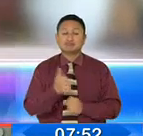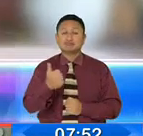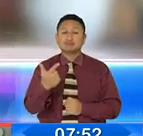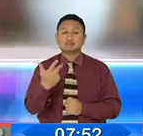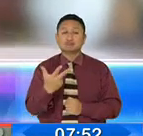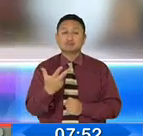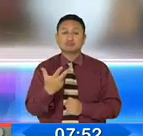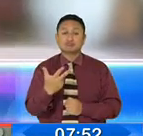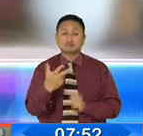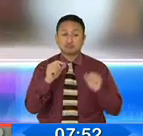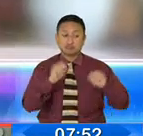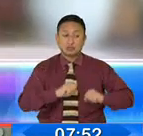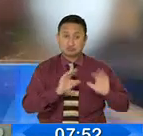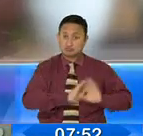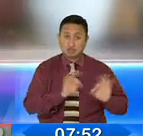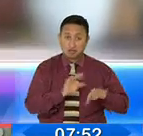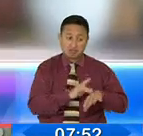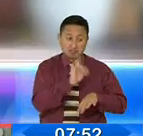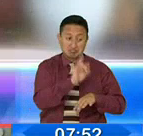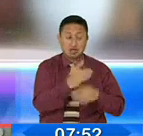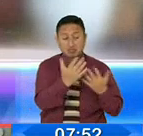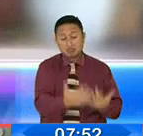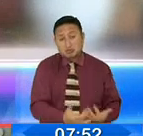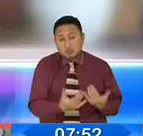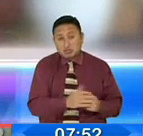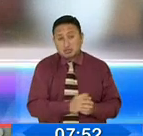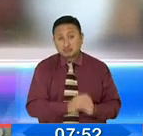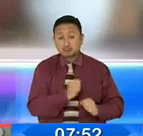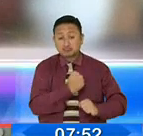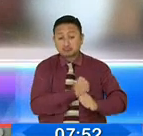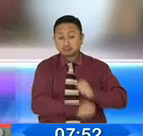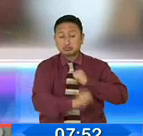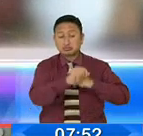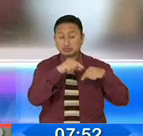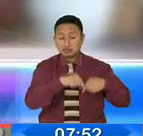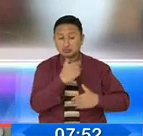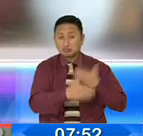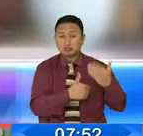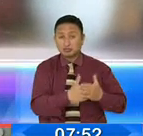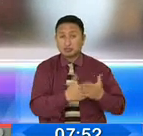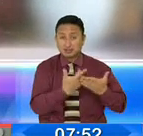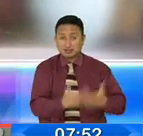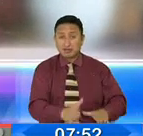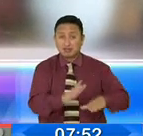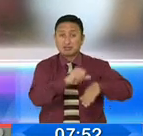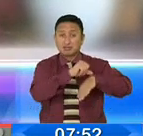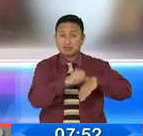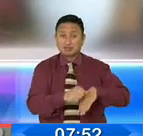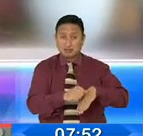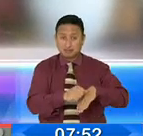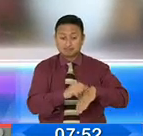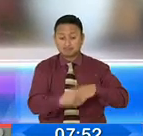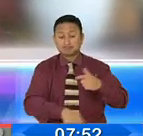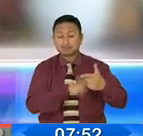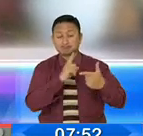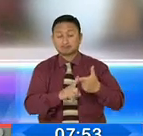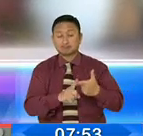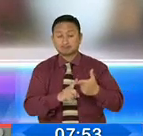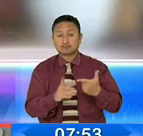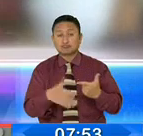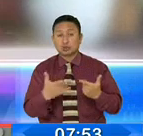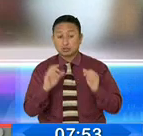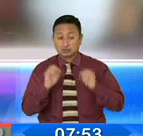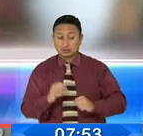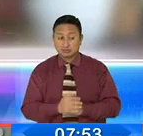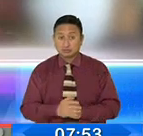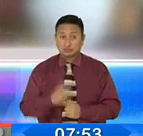primera es no hacer nada, simplemente esperar a que el niño nazca para poder hacerle la cirugía fuera del vientre. La otra opción era arriesgarnos